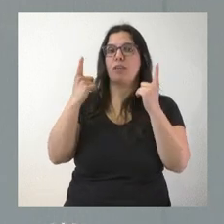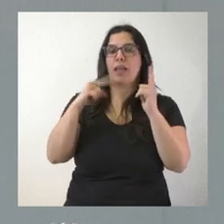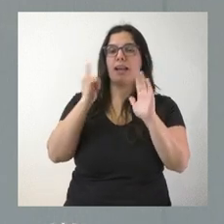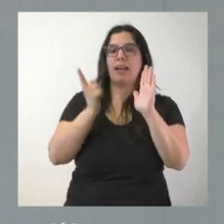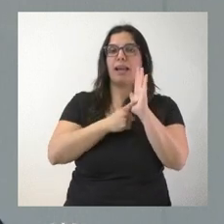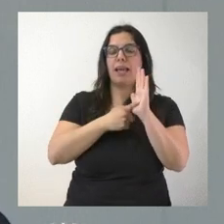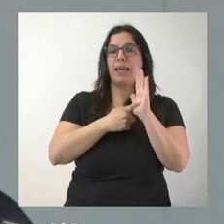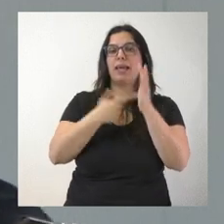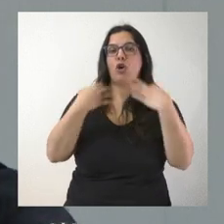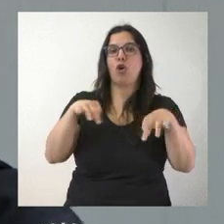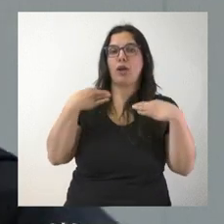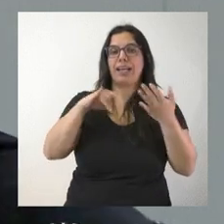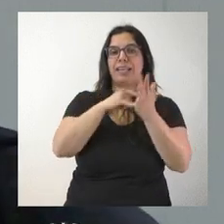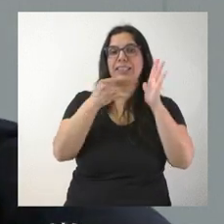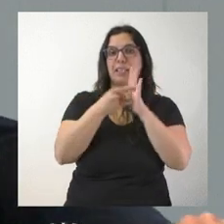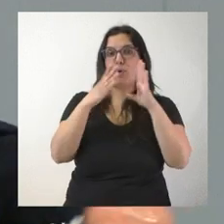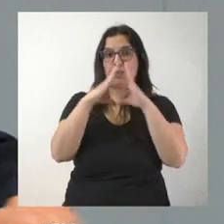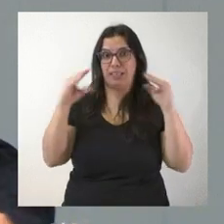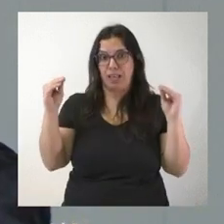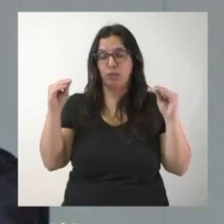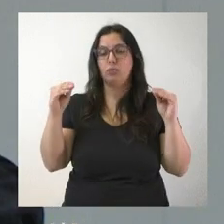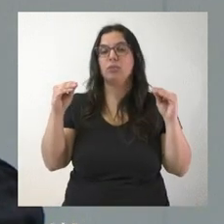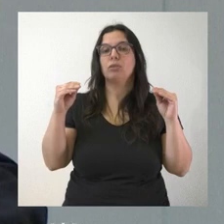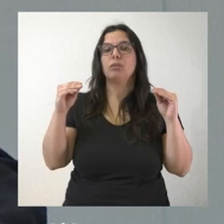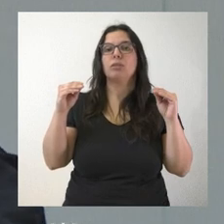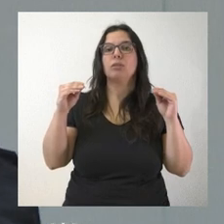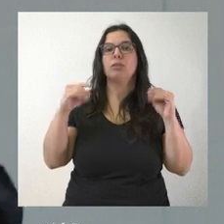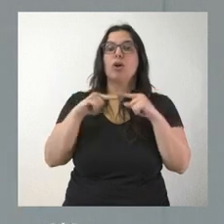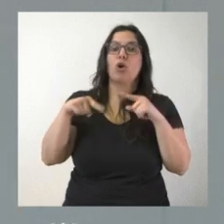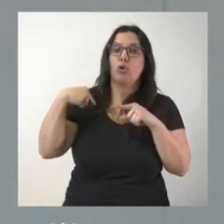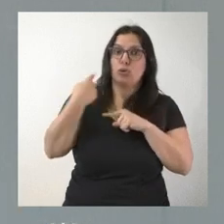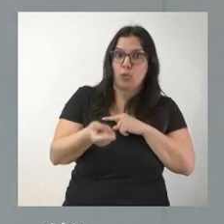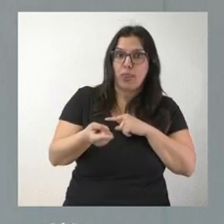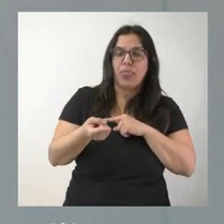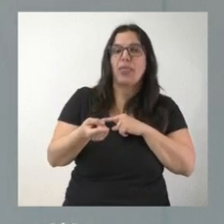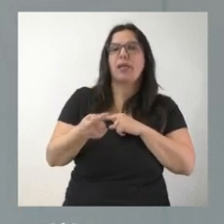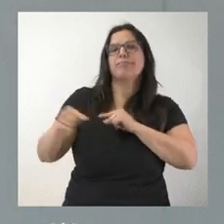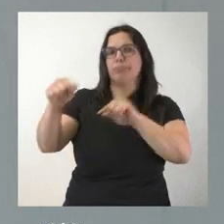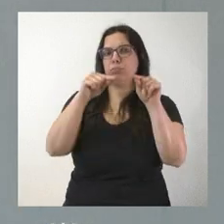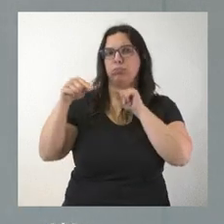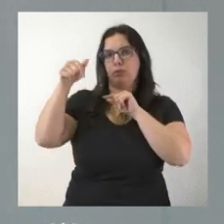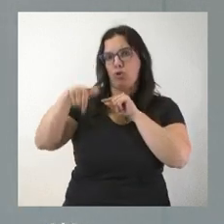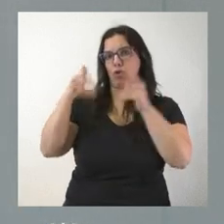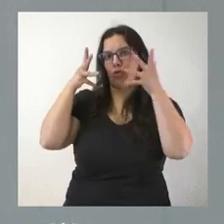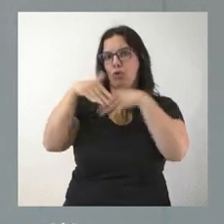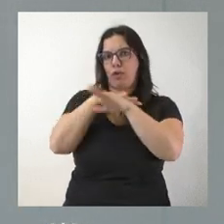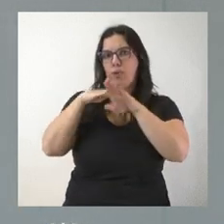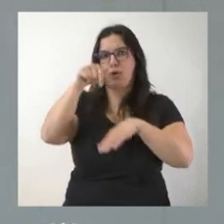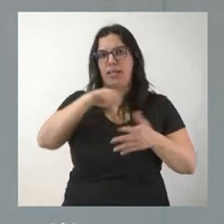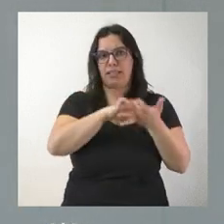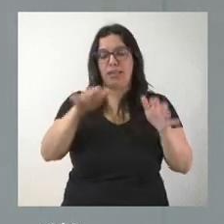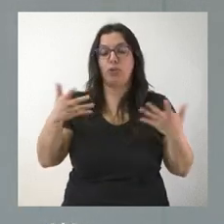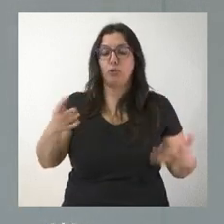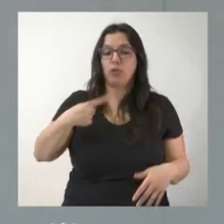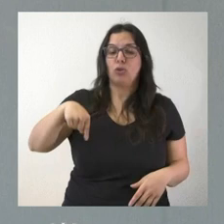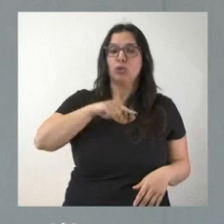de la Ley Orgánica del sistema universitario sus consecuencias sobre la misma en el caso de Castilla y león desde aquí nosotros queremos